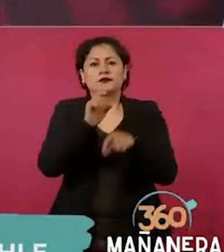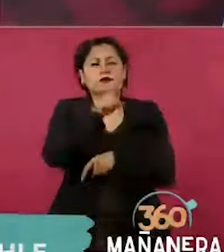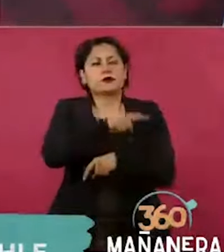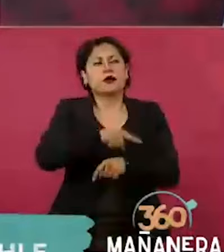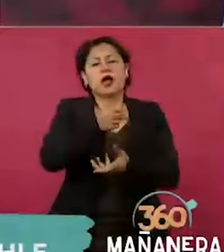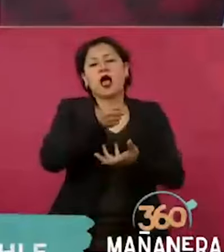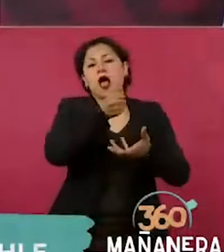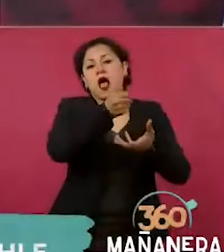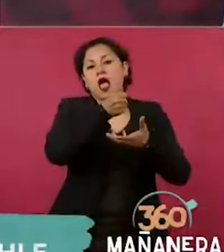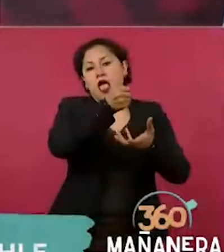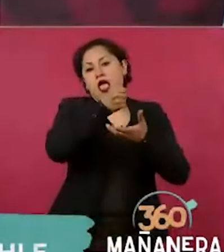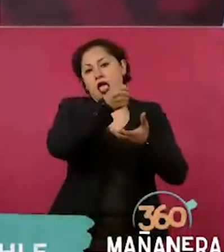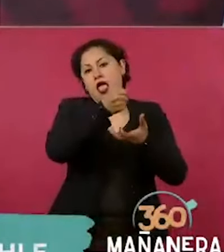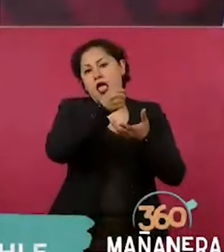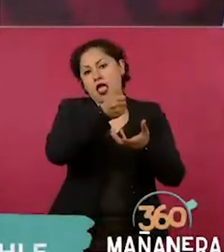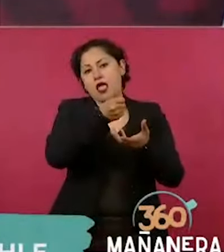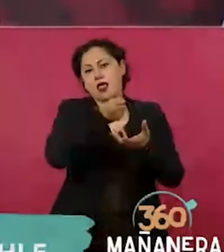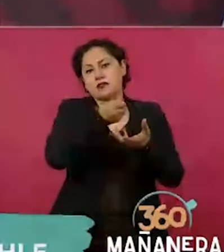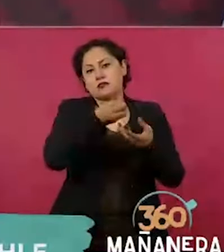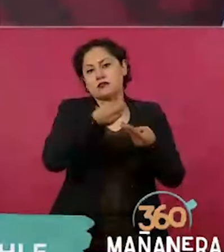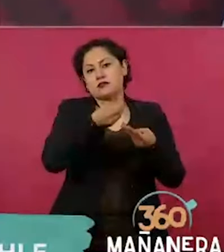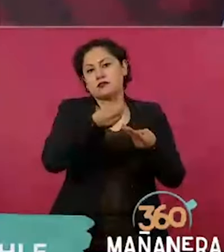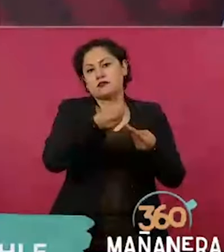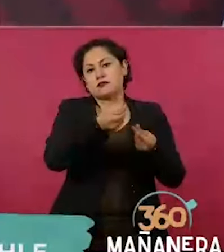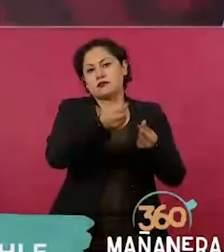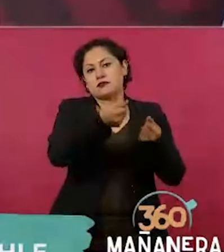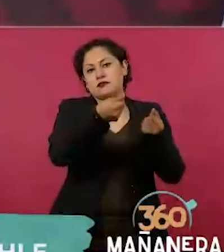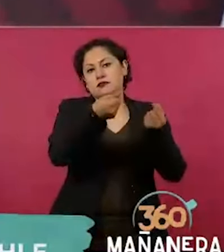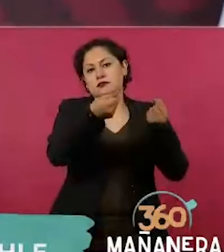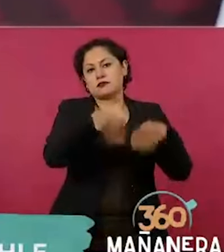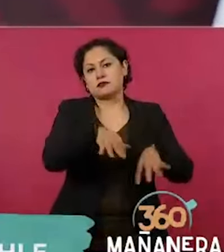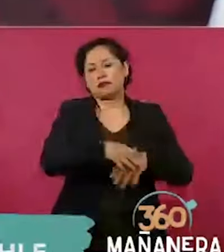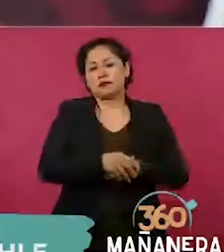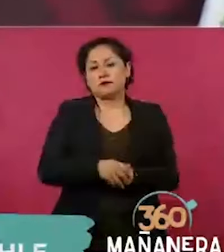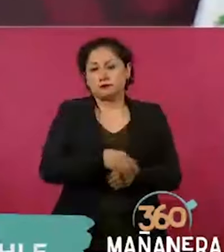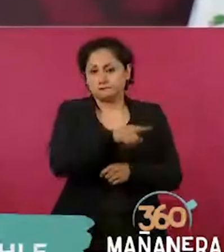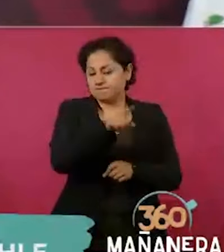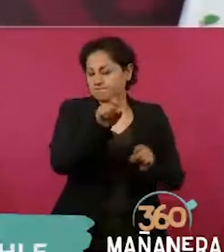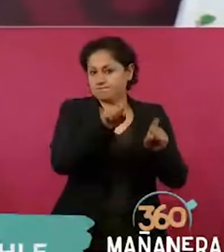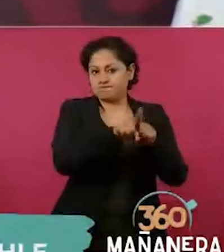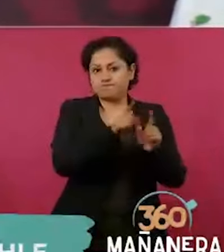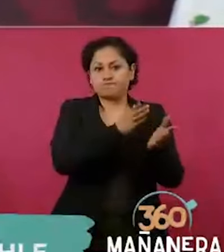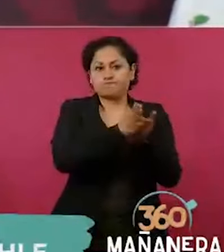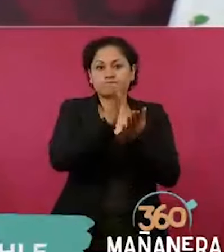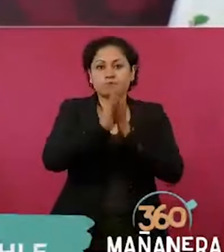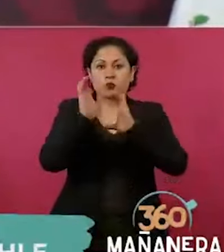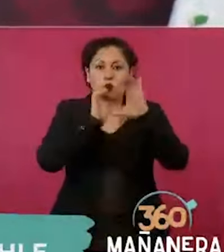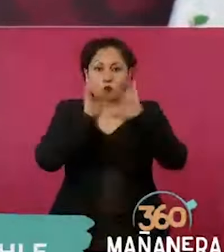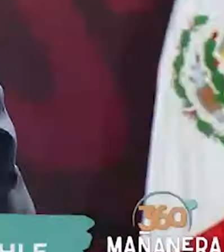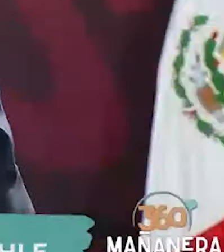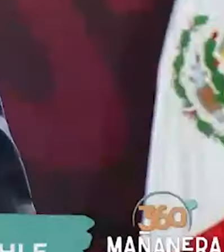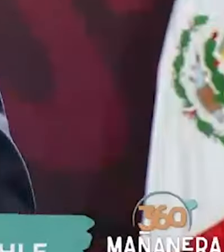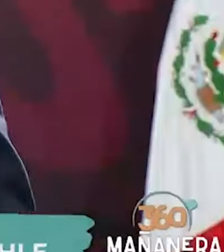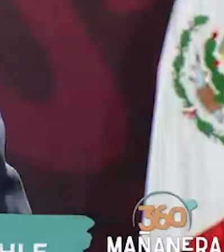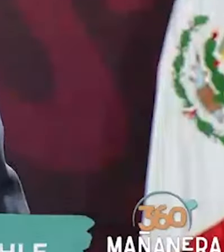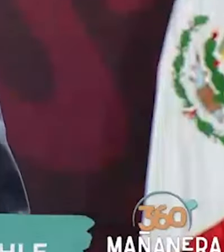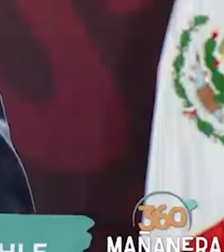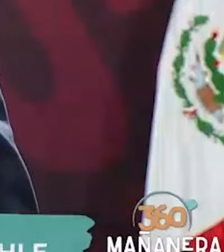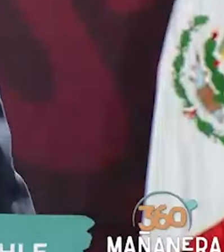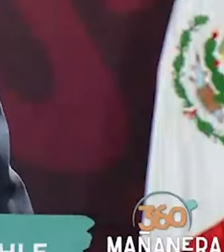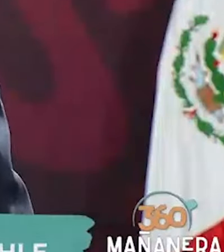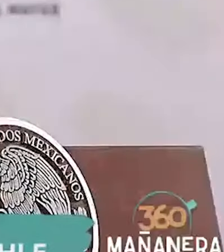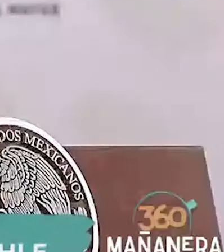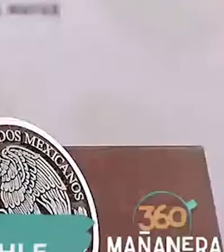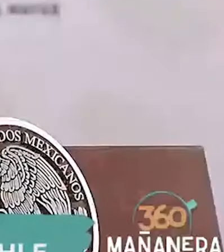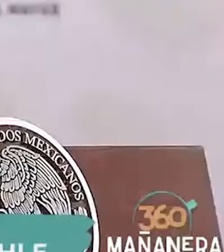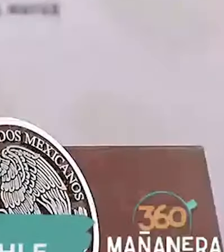a los a los medios para guerra sucia yo no creo